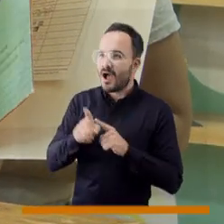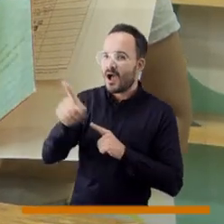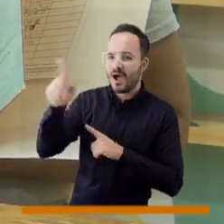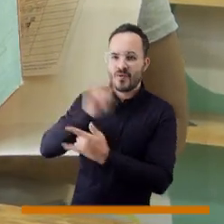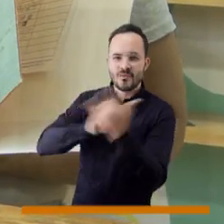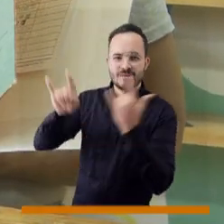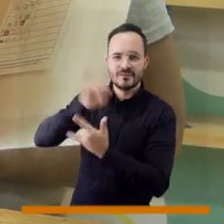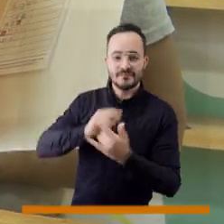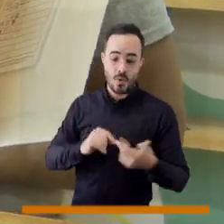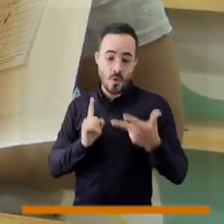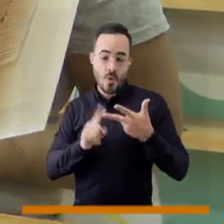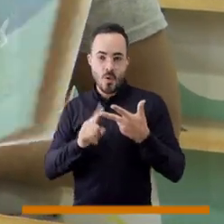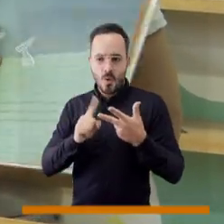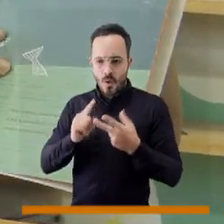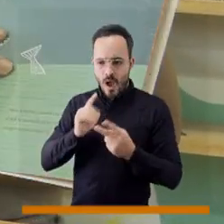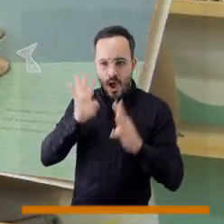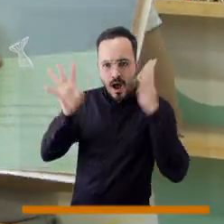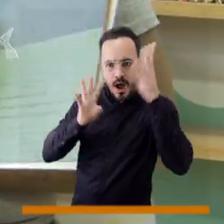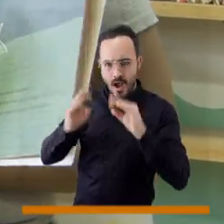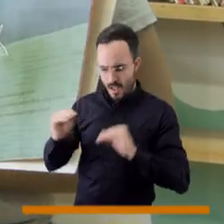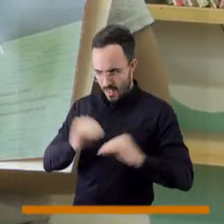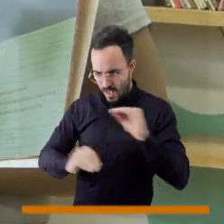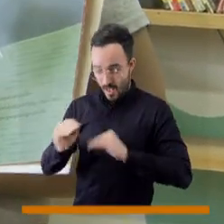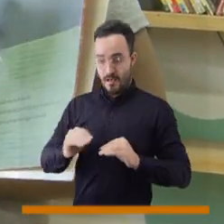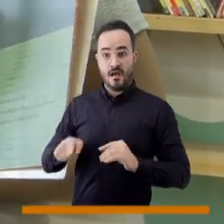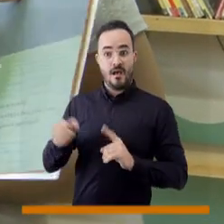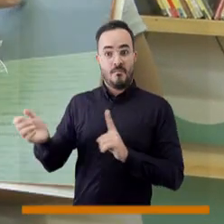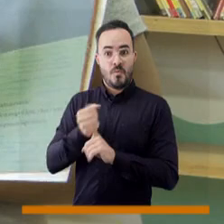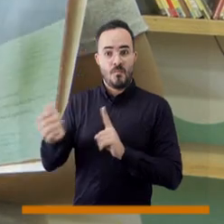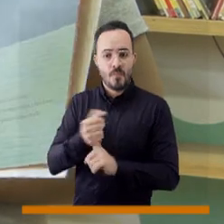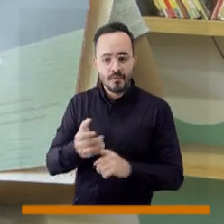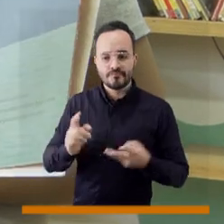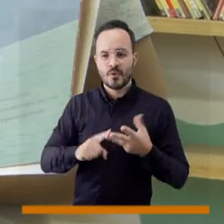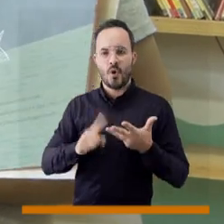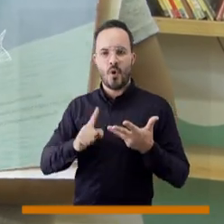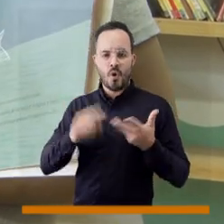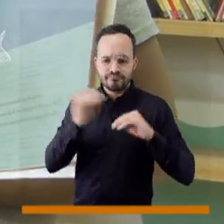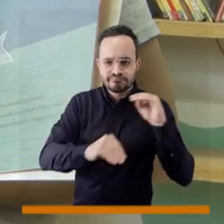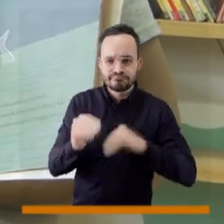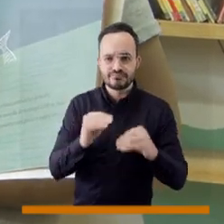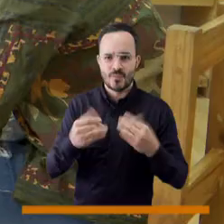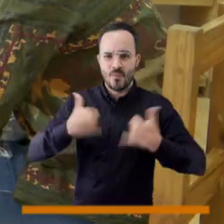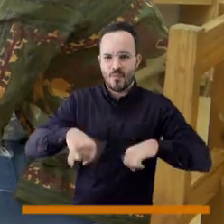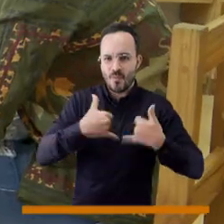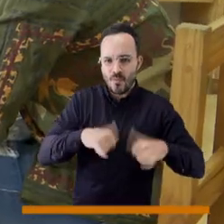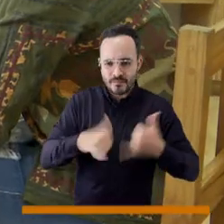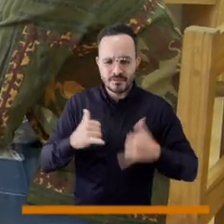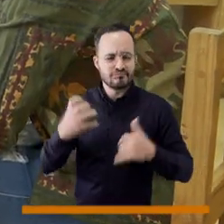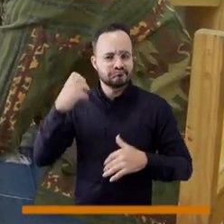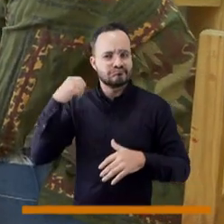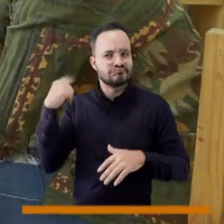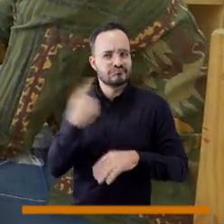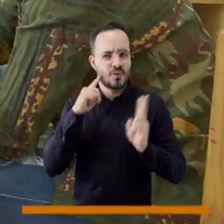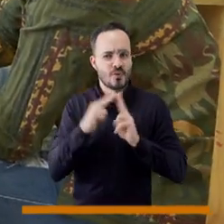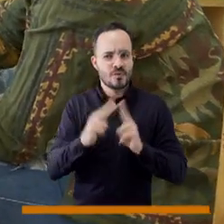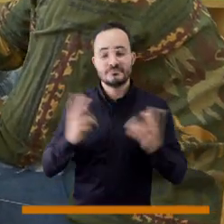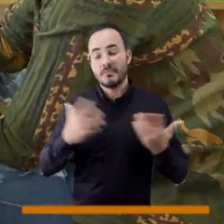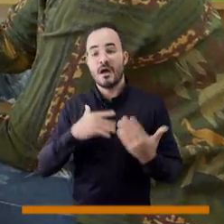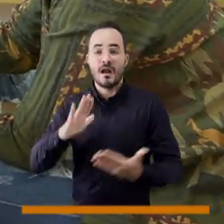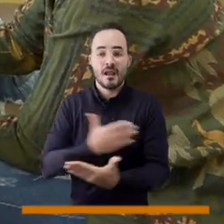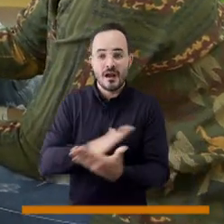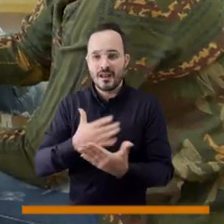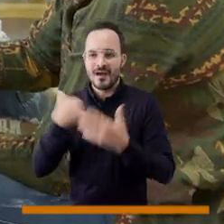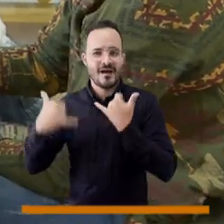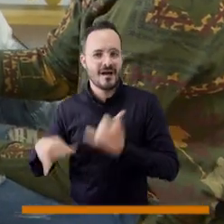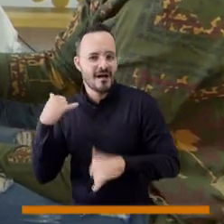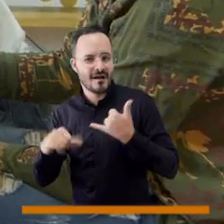universo, hacemos inventos, juguetes tradicionales, cantamos, jugamos. Y